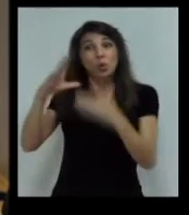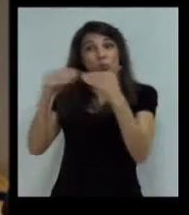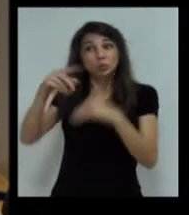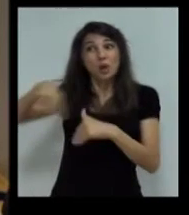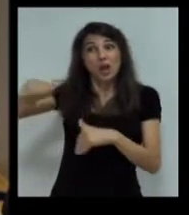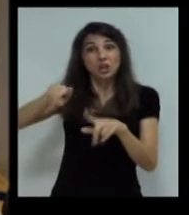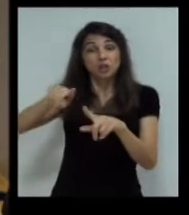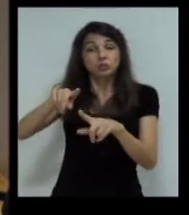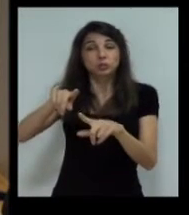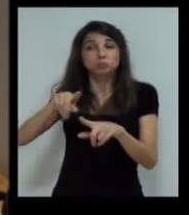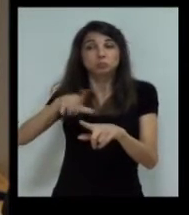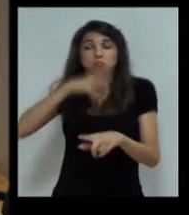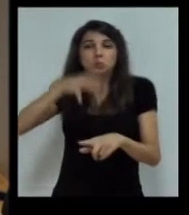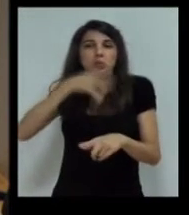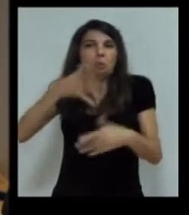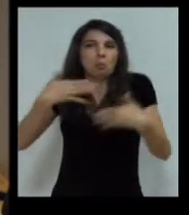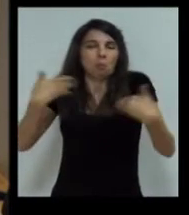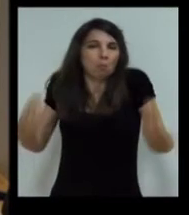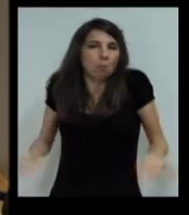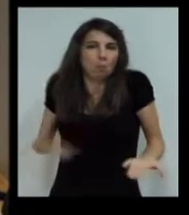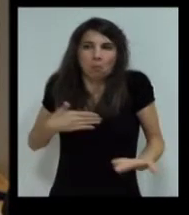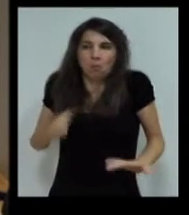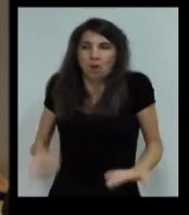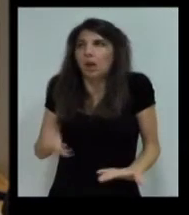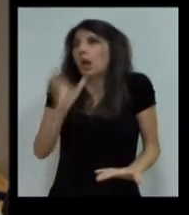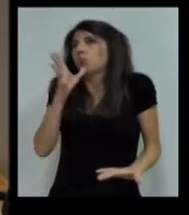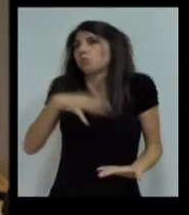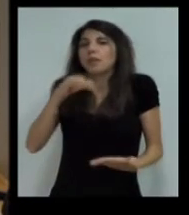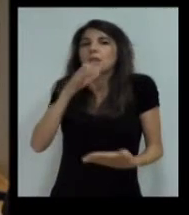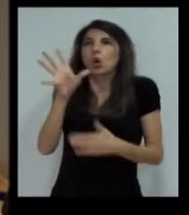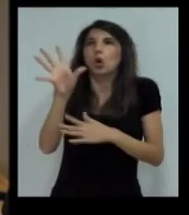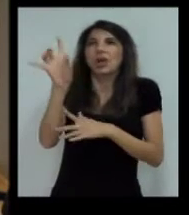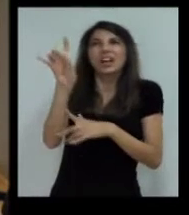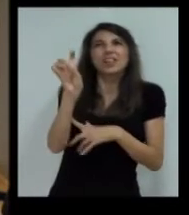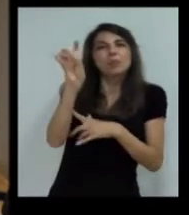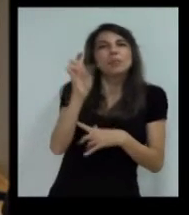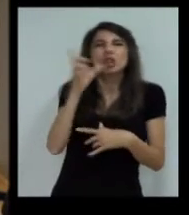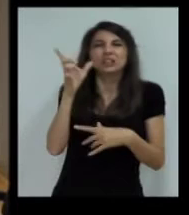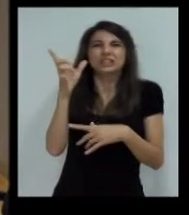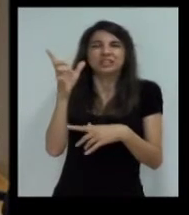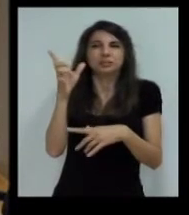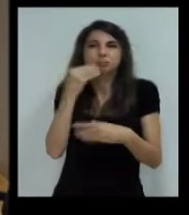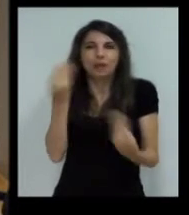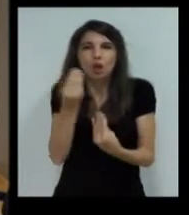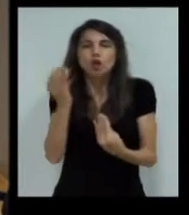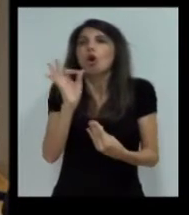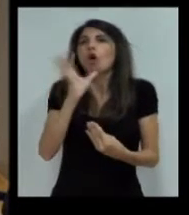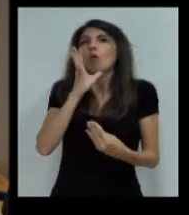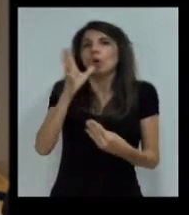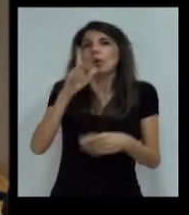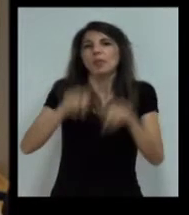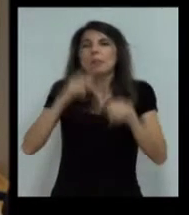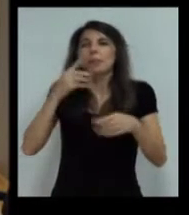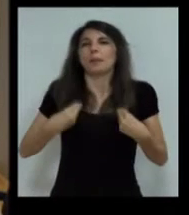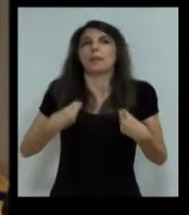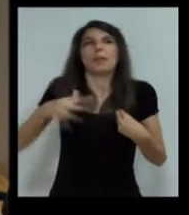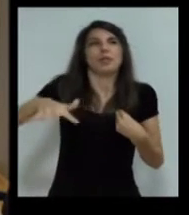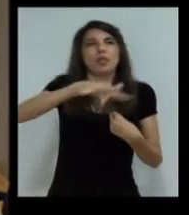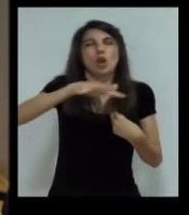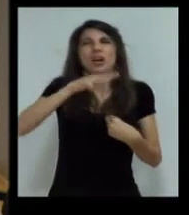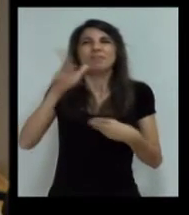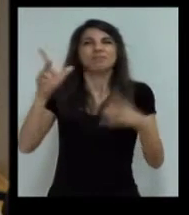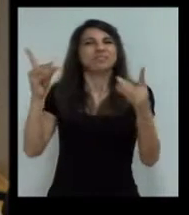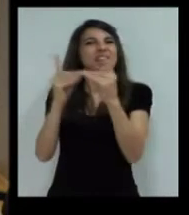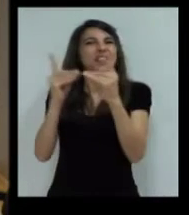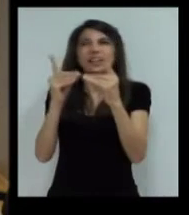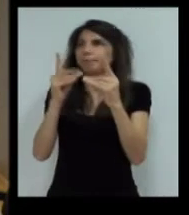el motivo que sea, por mejor recepción de la señal, por circunstancias de ubicación geográfica que no reciben la señal de TDT, etcétera, que ven